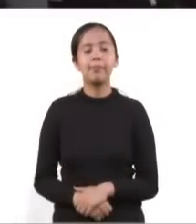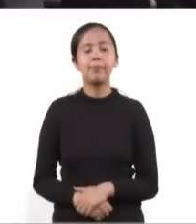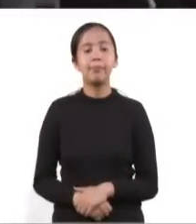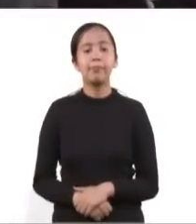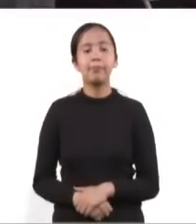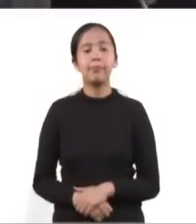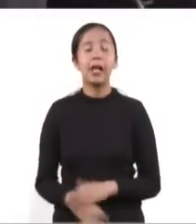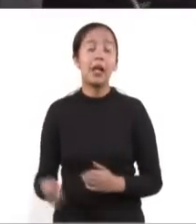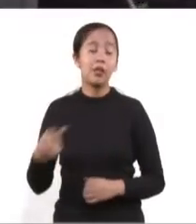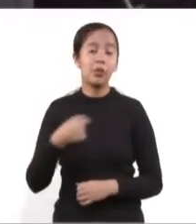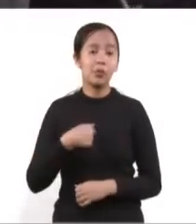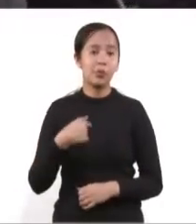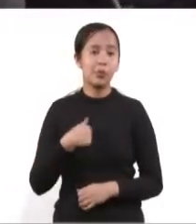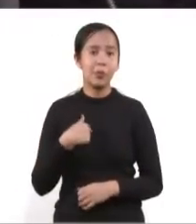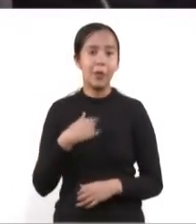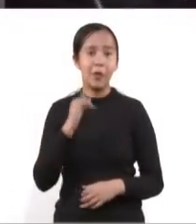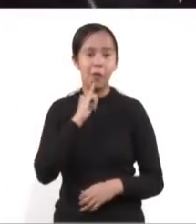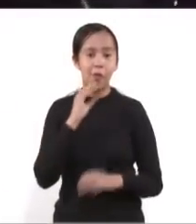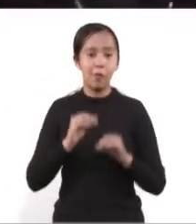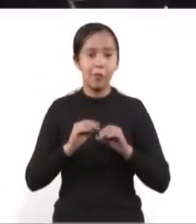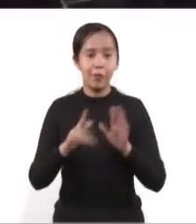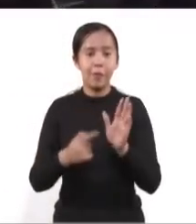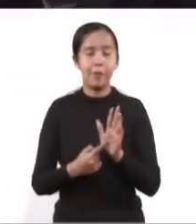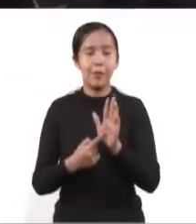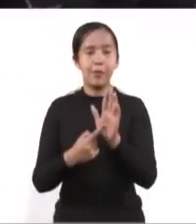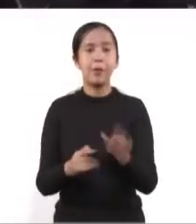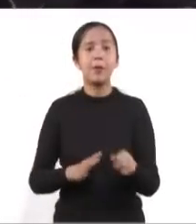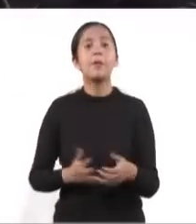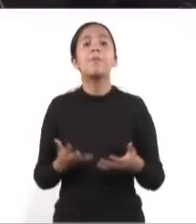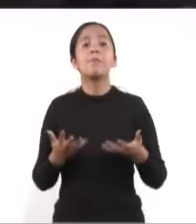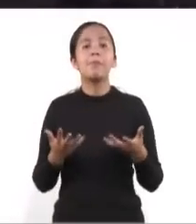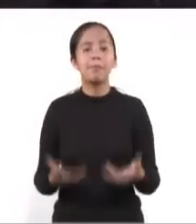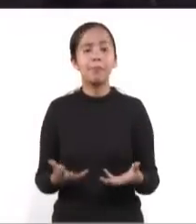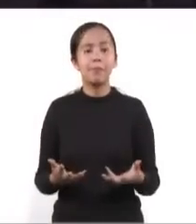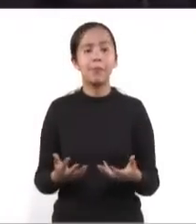Me es grato informar que ha sido concluida.